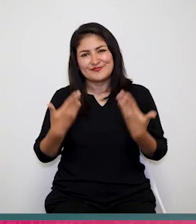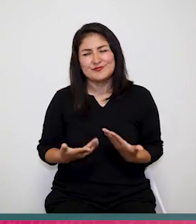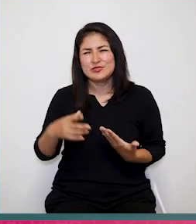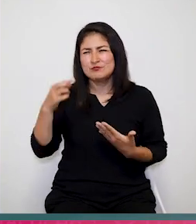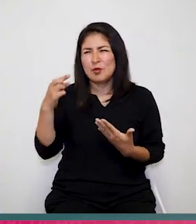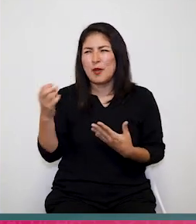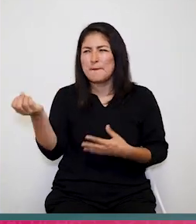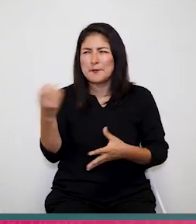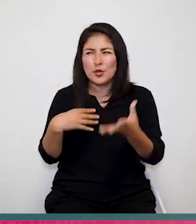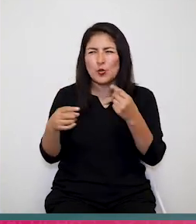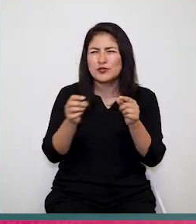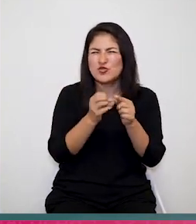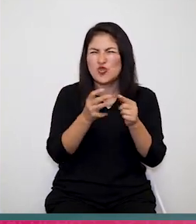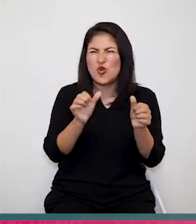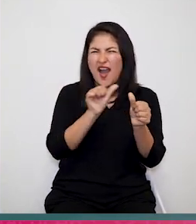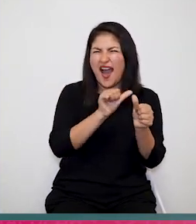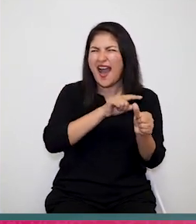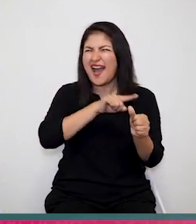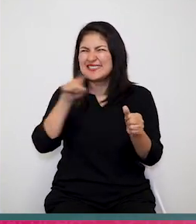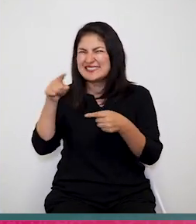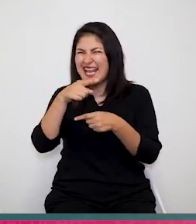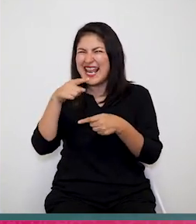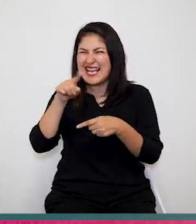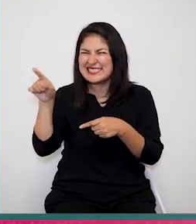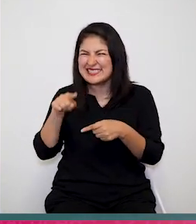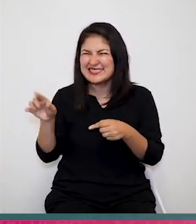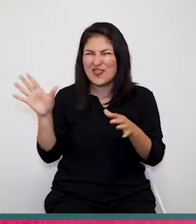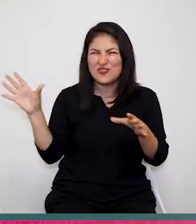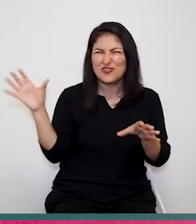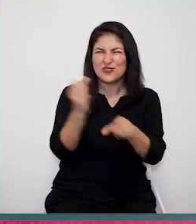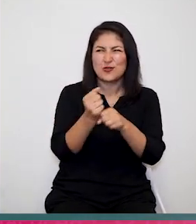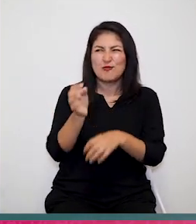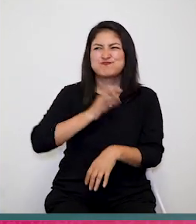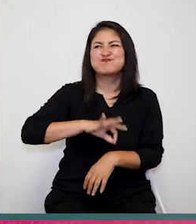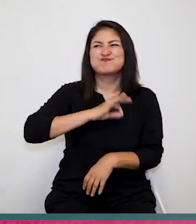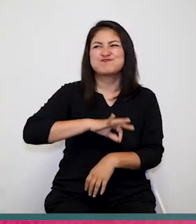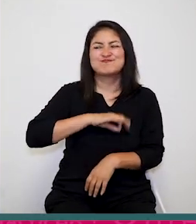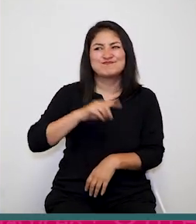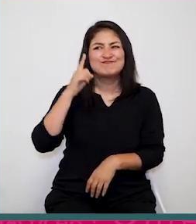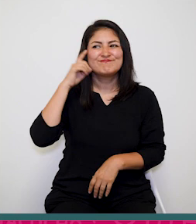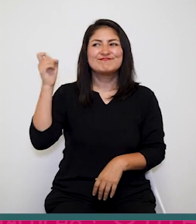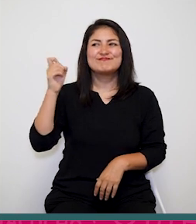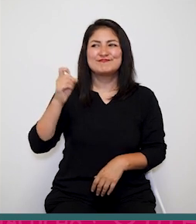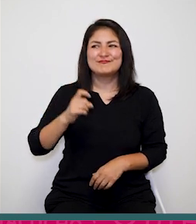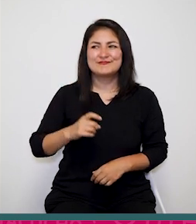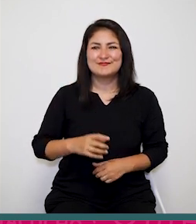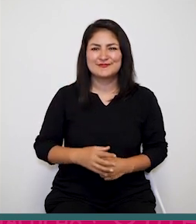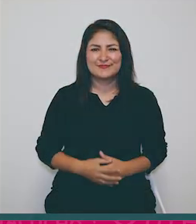tratándose de mi padre, todo lo que contara, de la A hasta la C, Z, lo que sea, me lo he grabado.